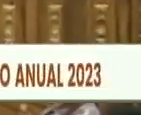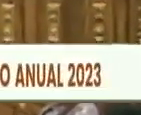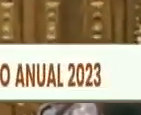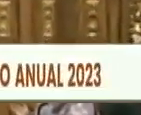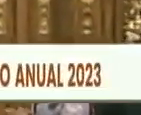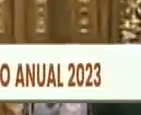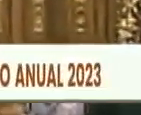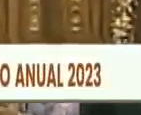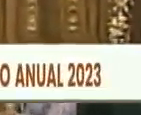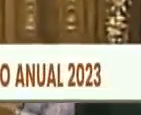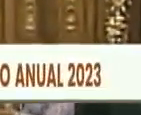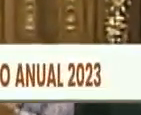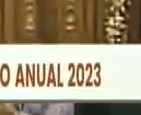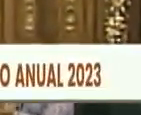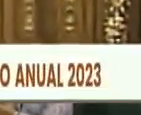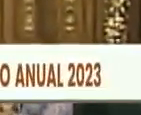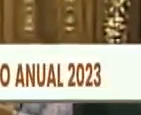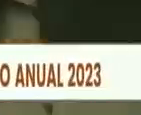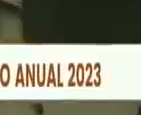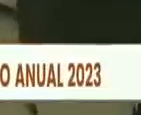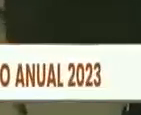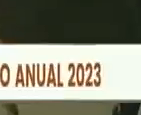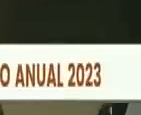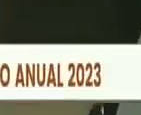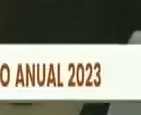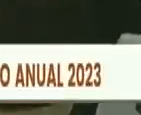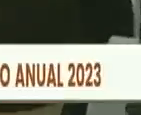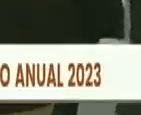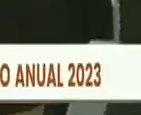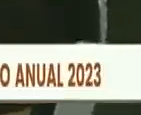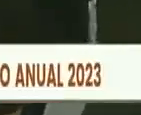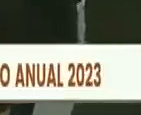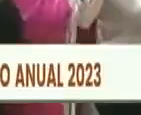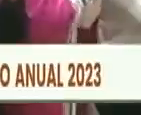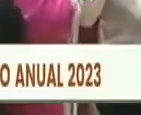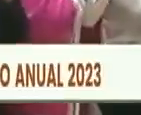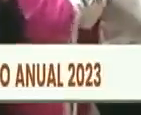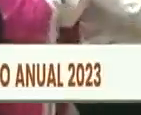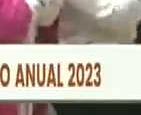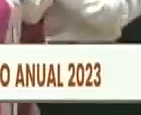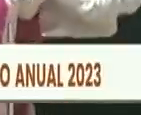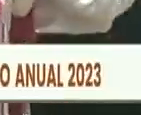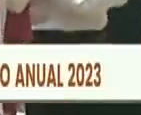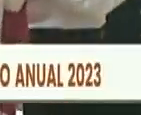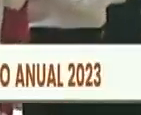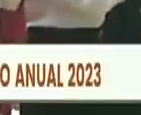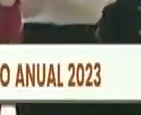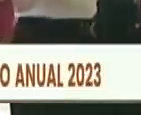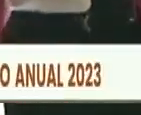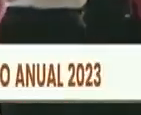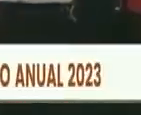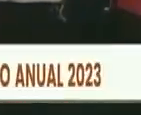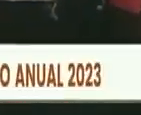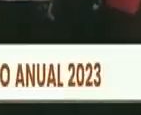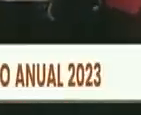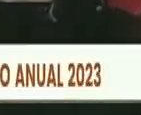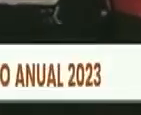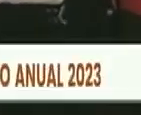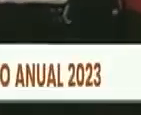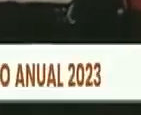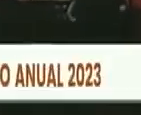Culmina su derecho de palabra la vicepresidenta ejecutiva de la República Bolivariana de Venezuela,